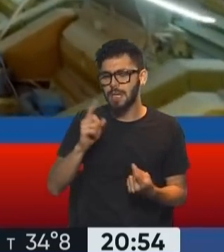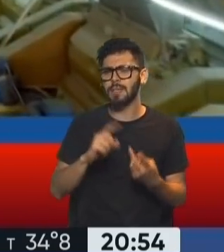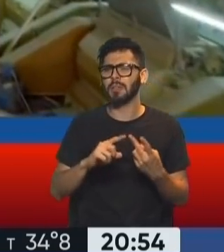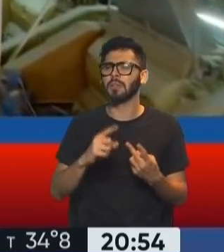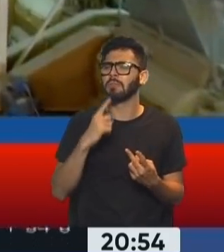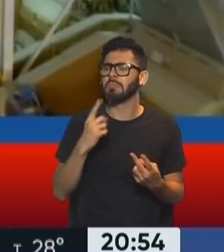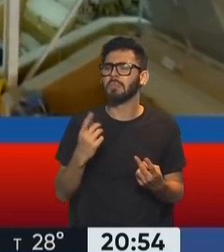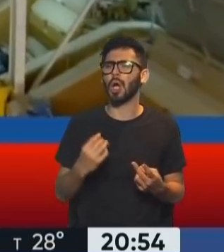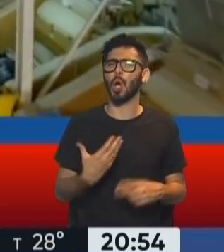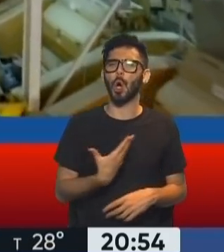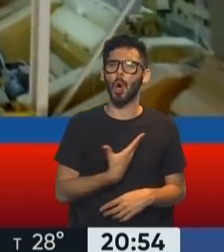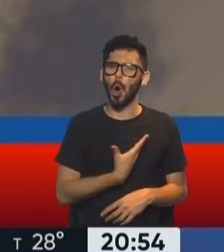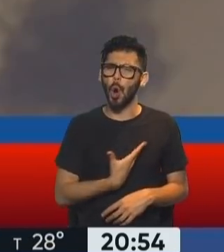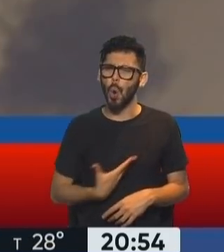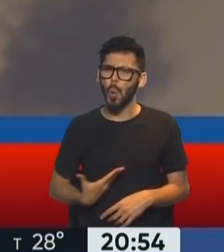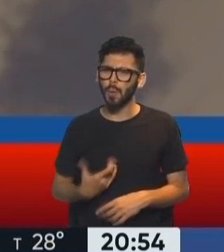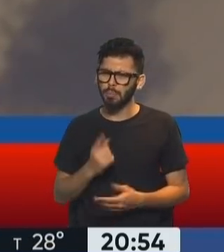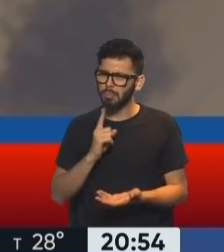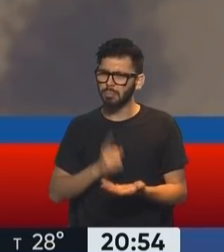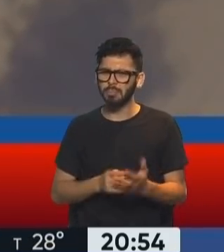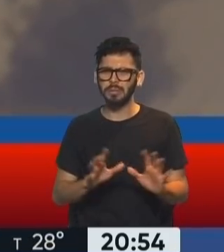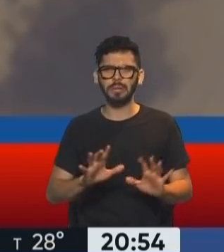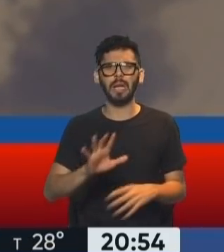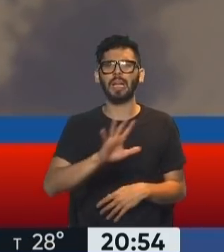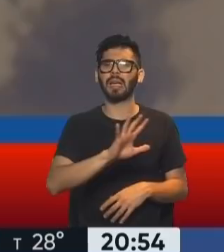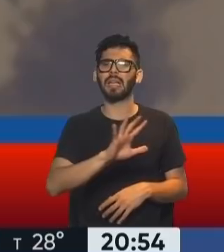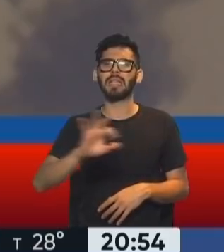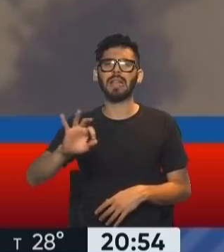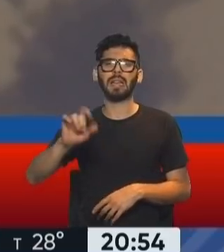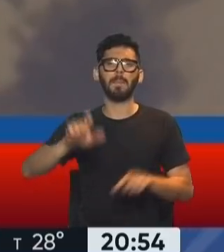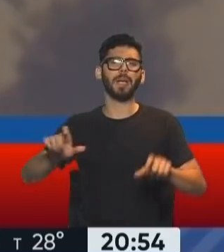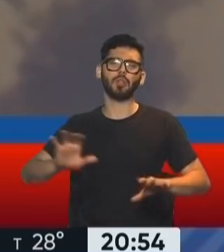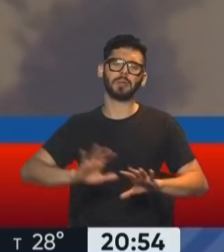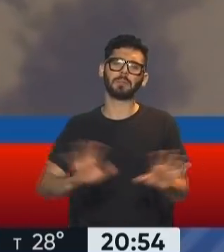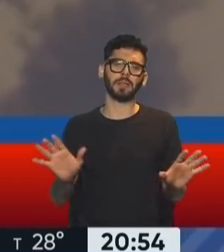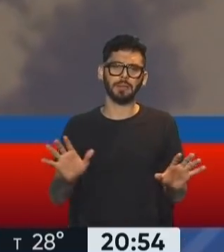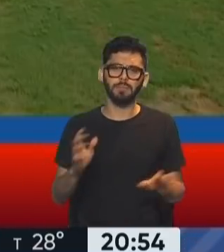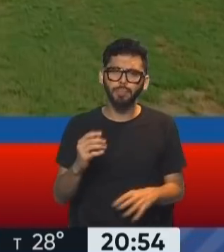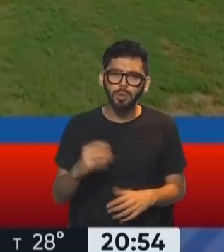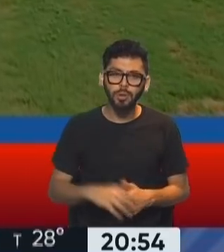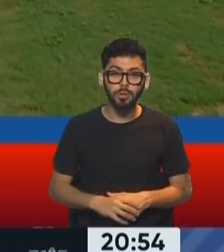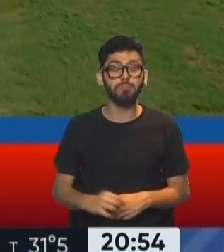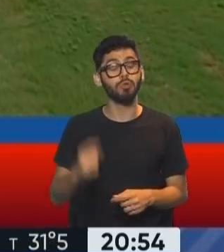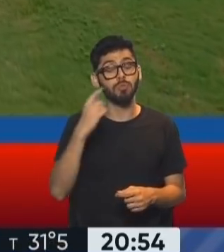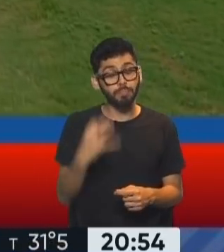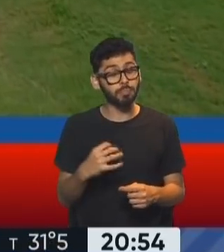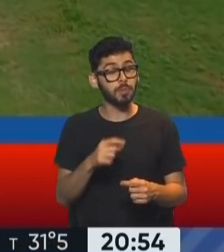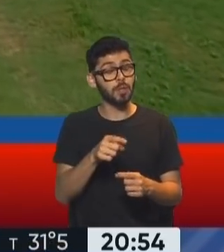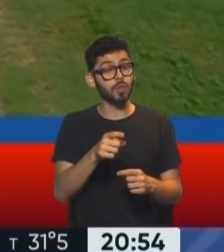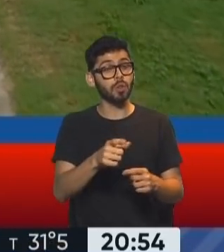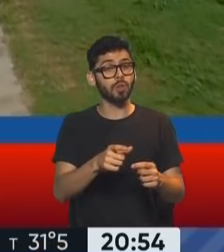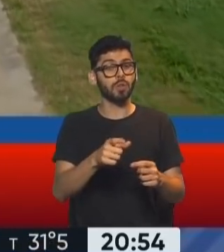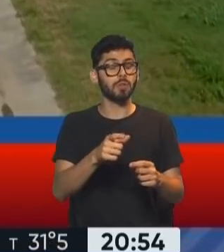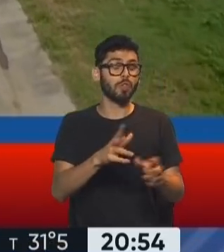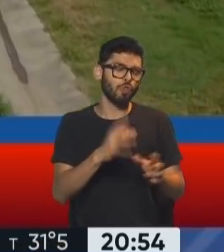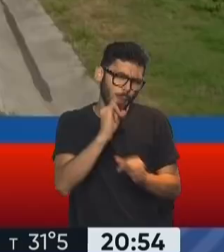por una manifestación de no más de 500 personas? ¿Qué piensa usted? Dos cosas en relación a esto, Quiroga, si usted